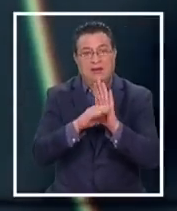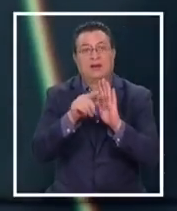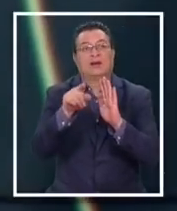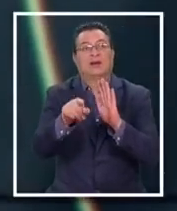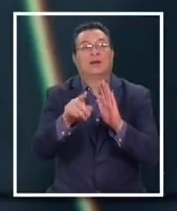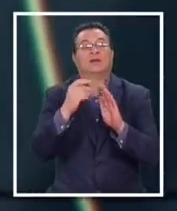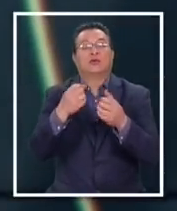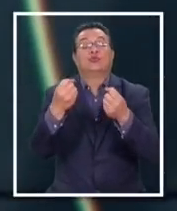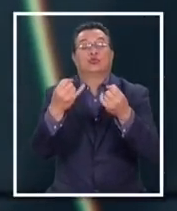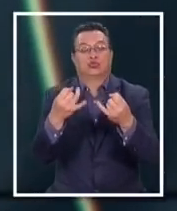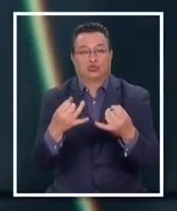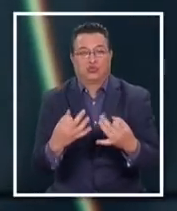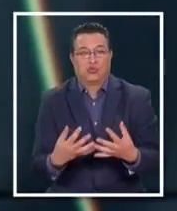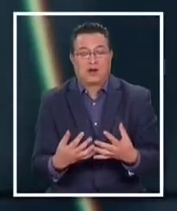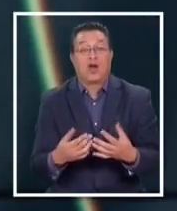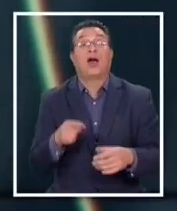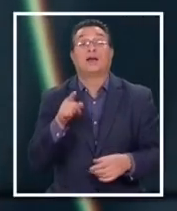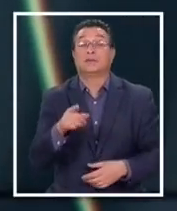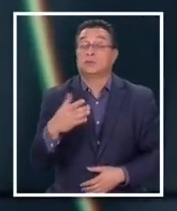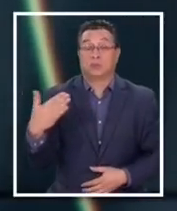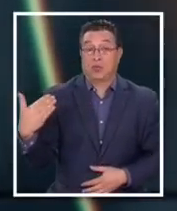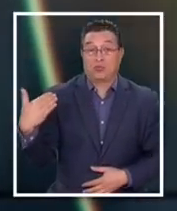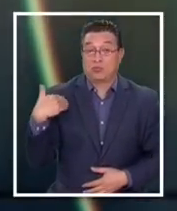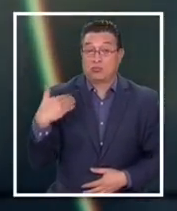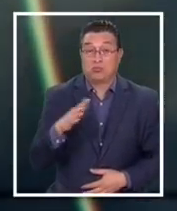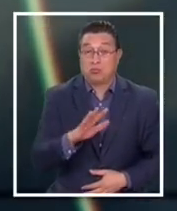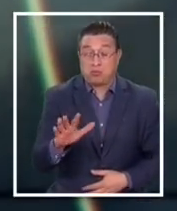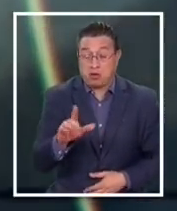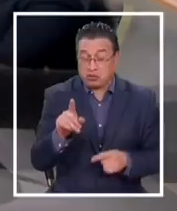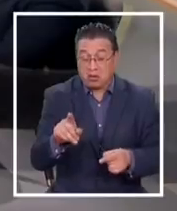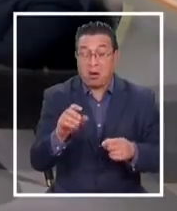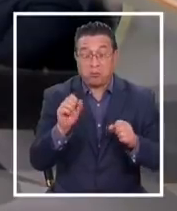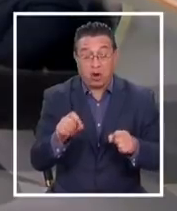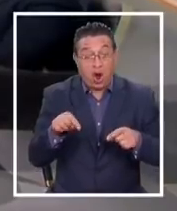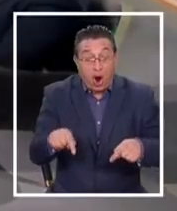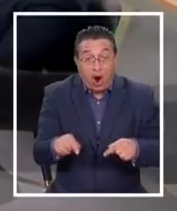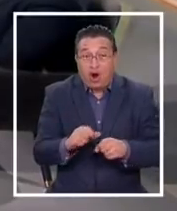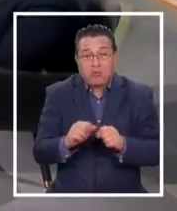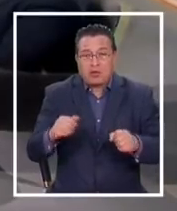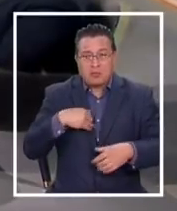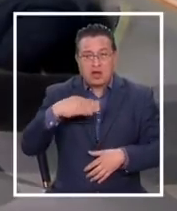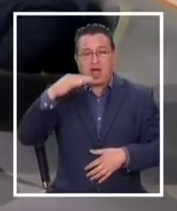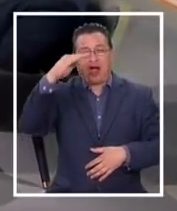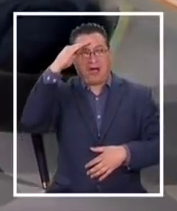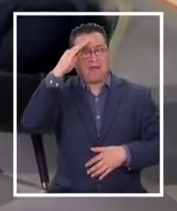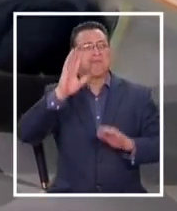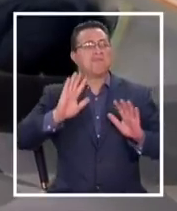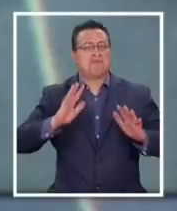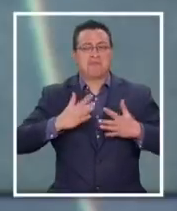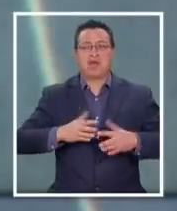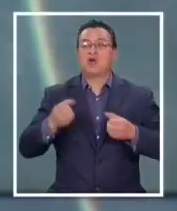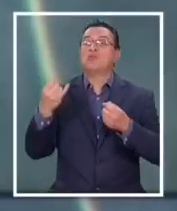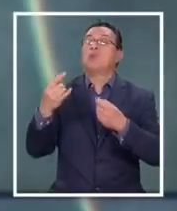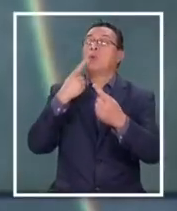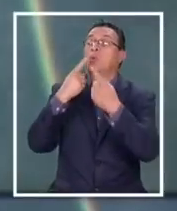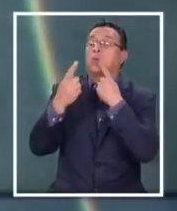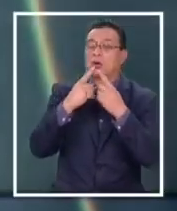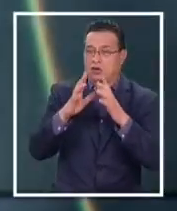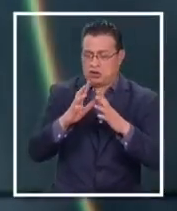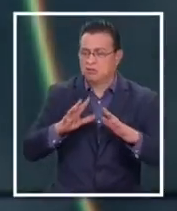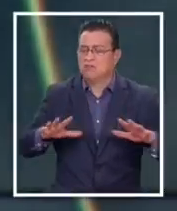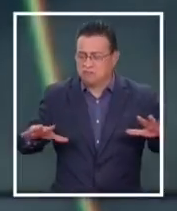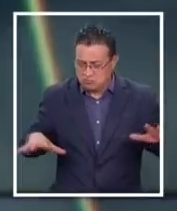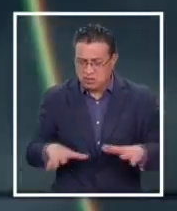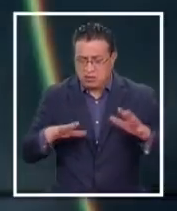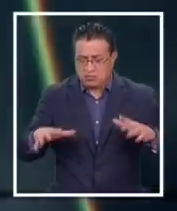En esta elección. Lo que dicen los números. No importa. Mira, hoy día no podemos seguir confiándonos solamente en las encuestas. Hay que actuar por